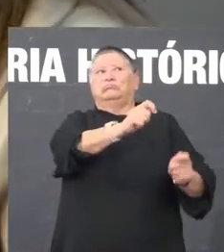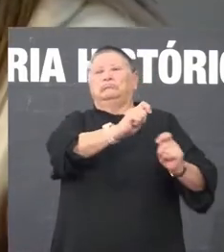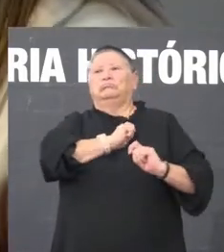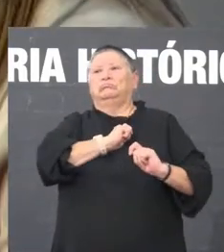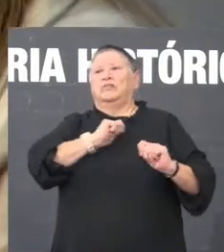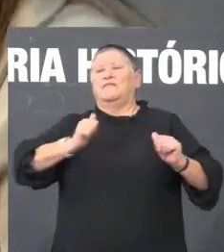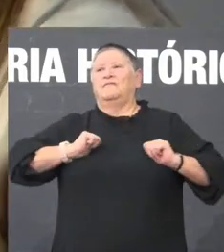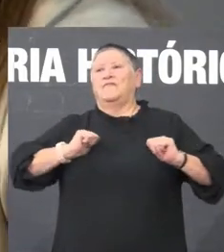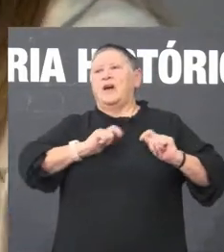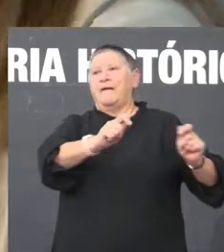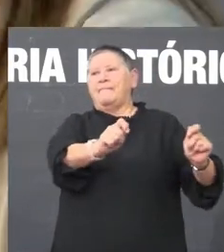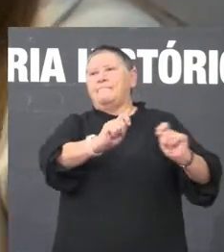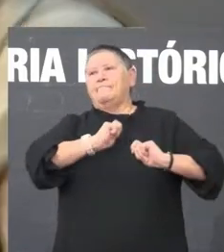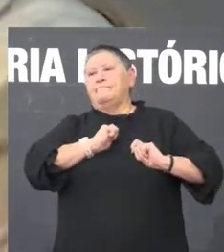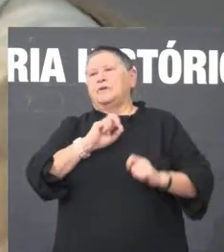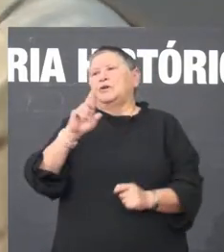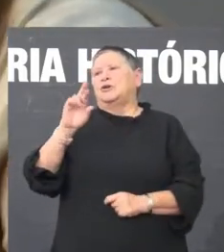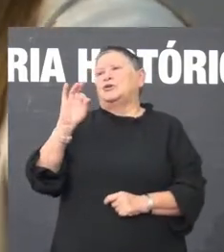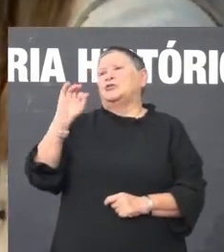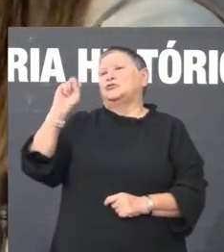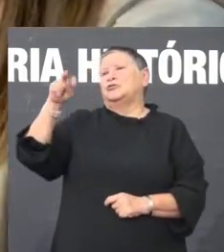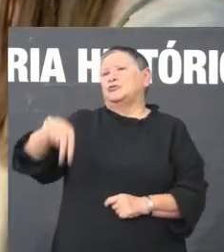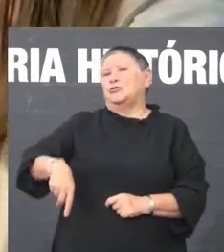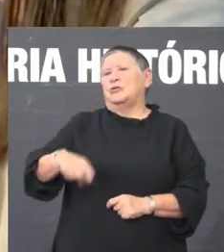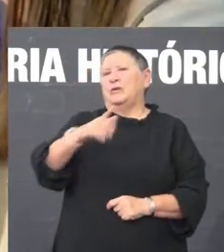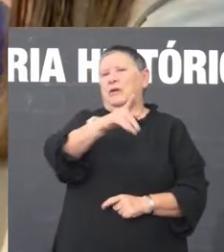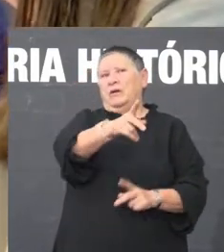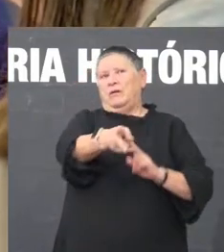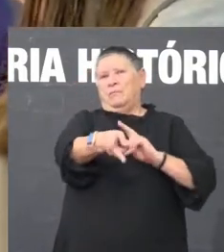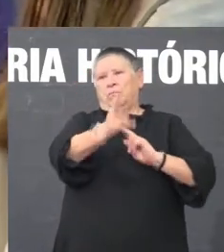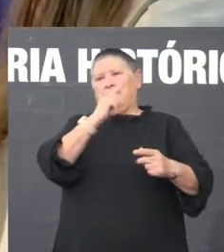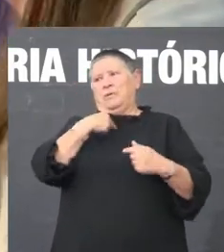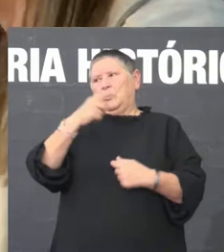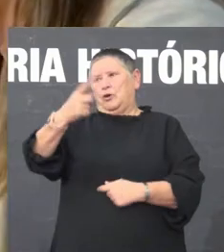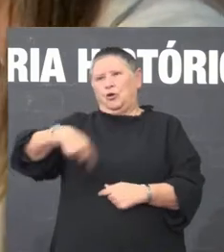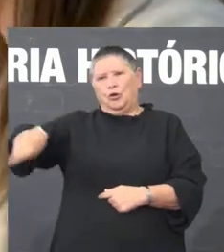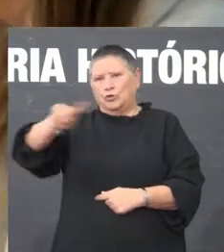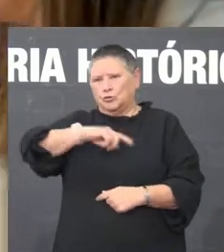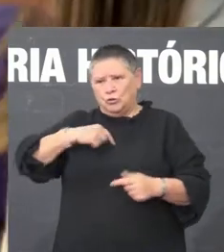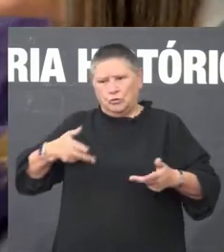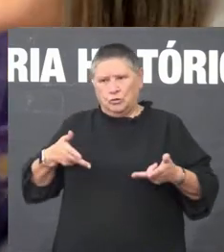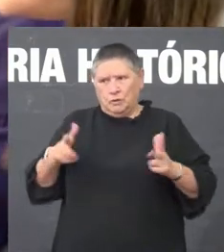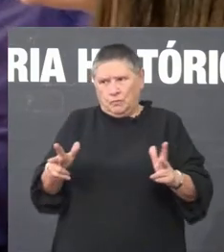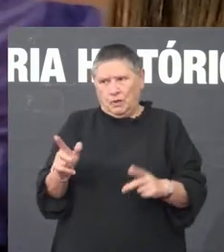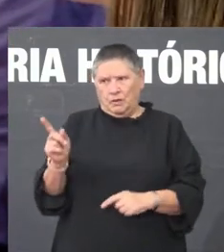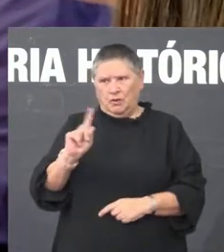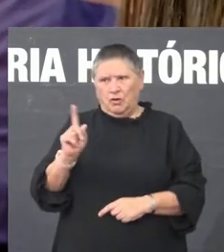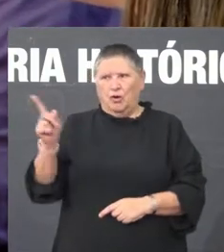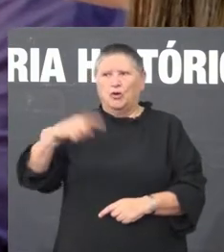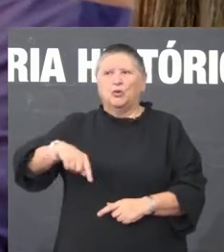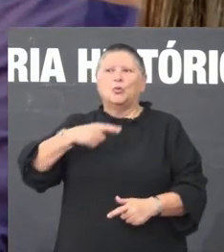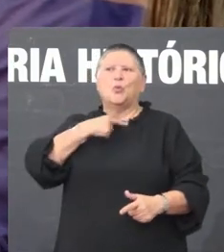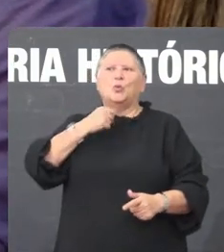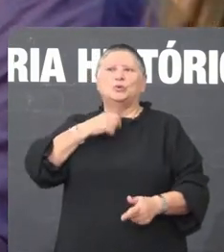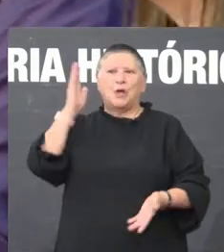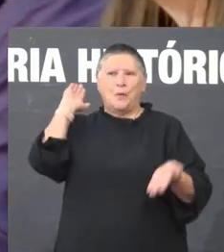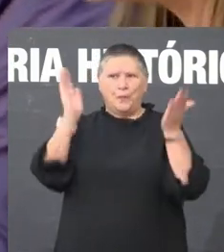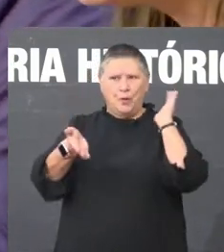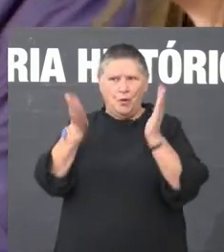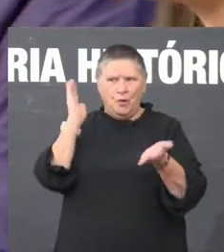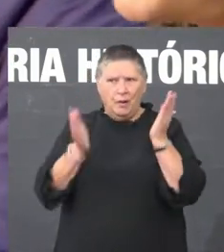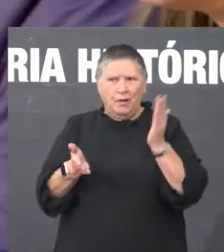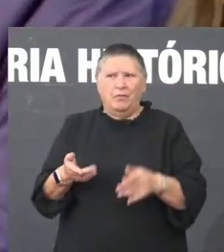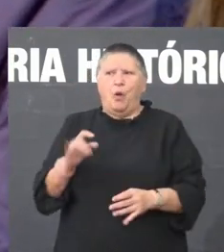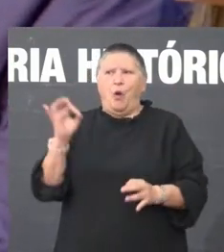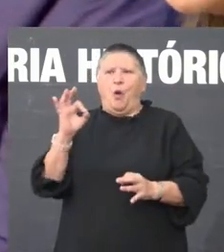Fraga, a intentar decirnos que non somos pouco democráticos, que legitimamos non sei que violencia, ou que non